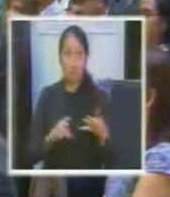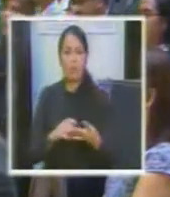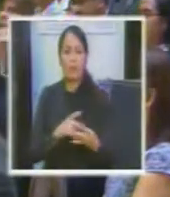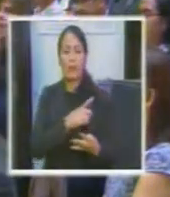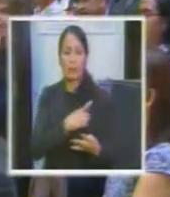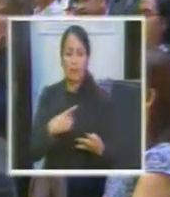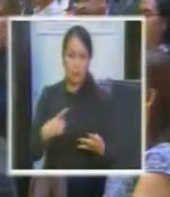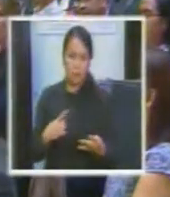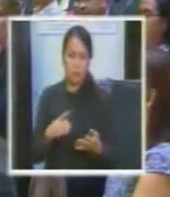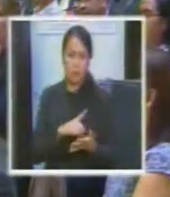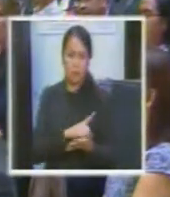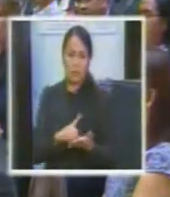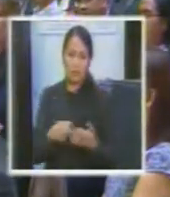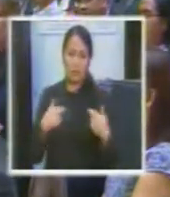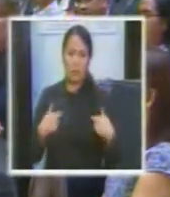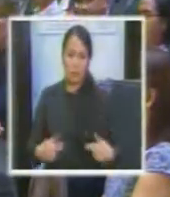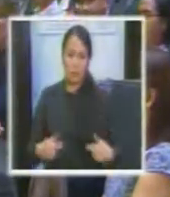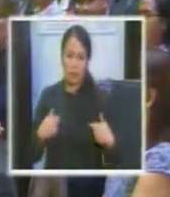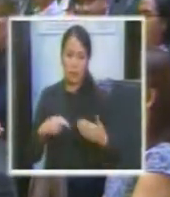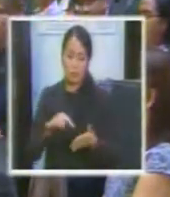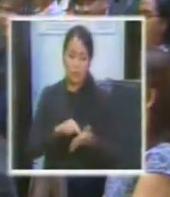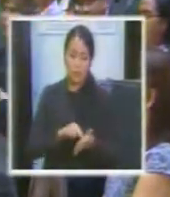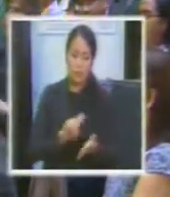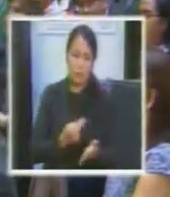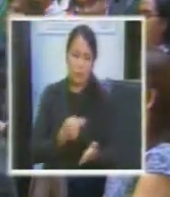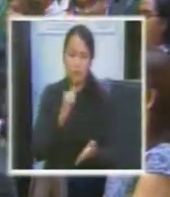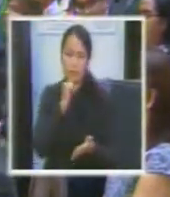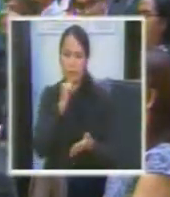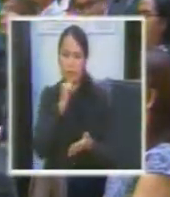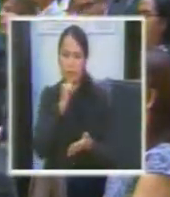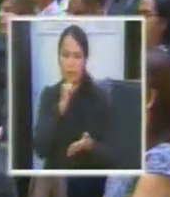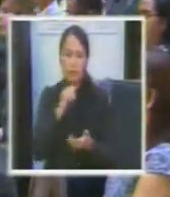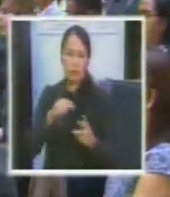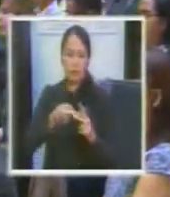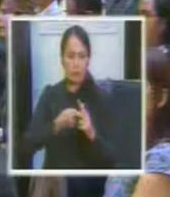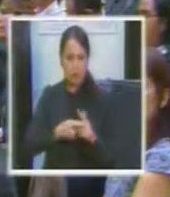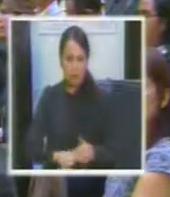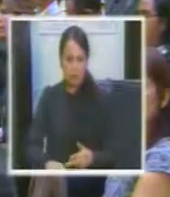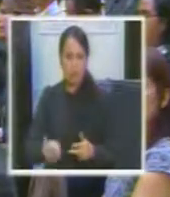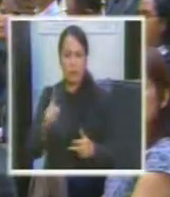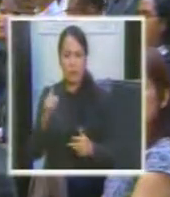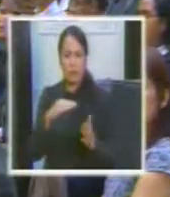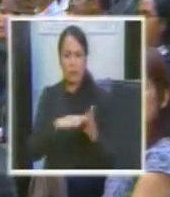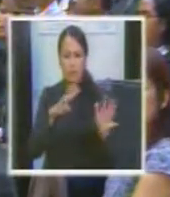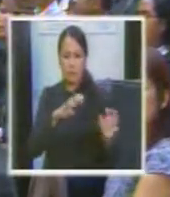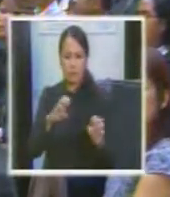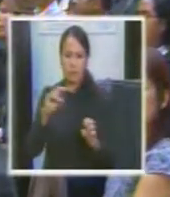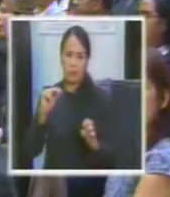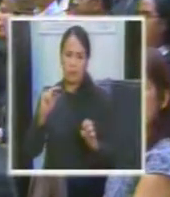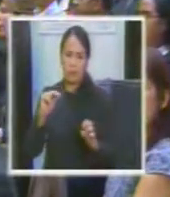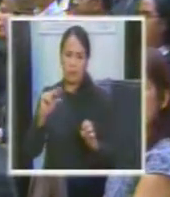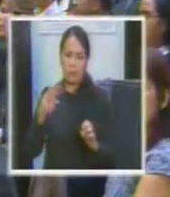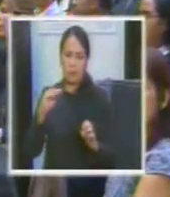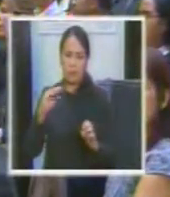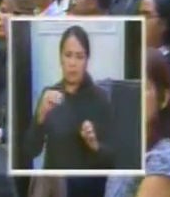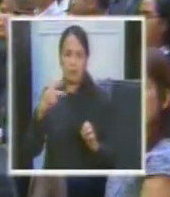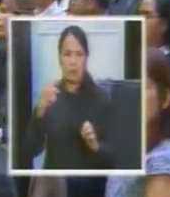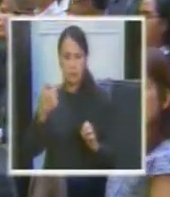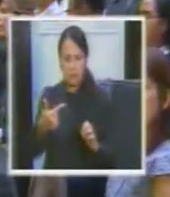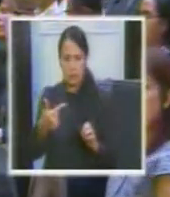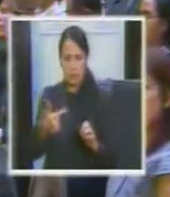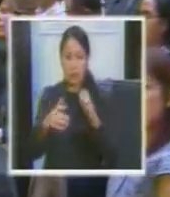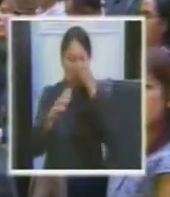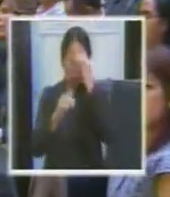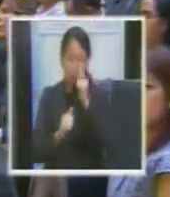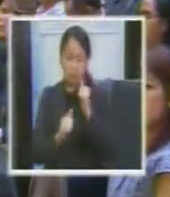la firma del mandato del acuerdo, pues en principio se pudo haberse realizado desde mediados de 97. El gran desacuerdo